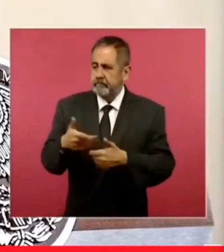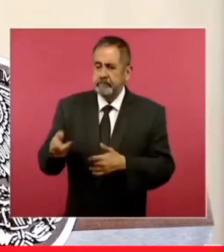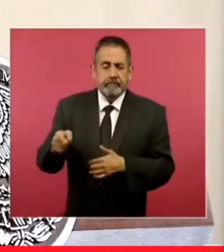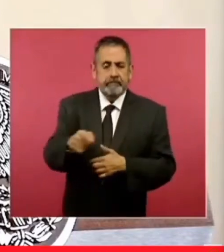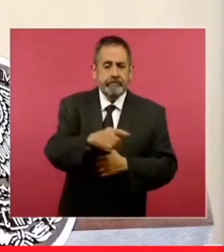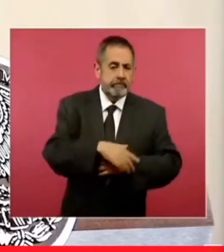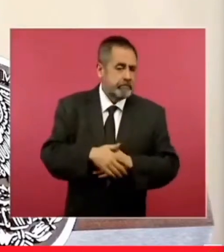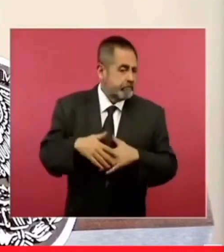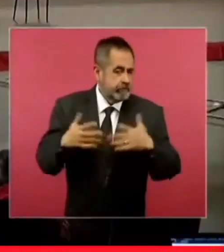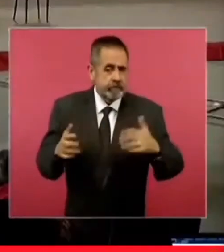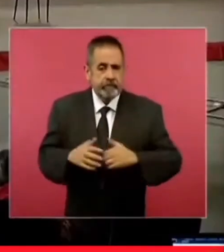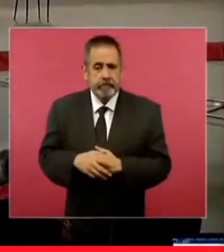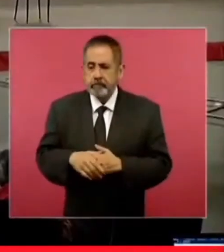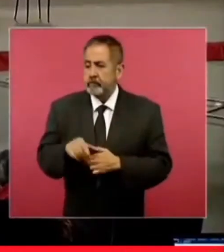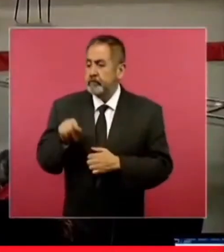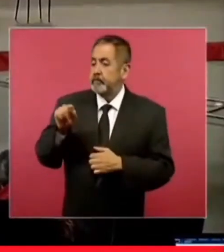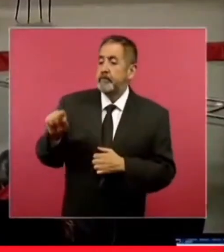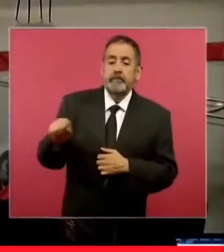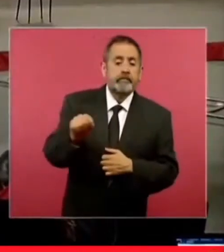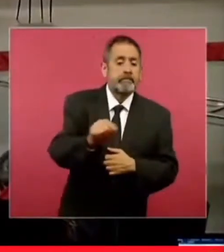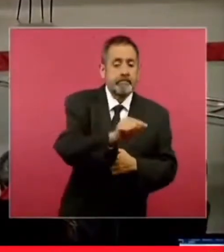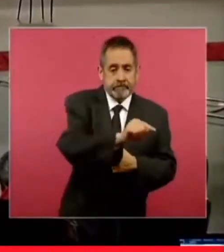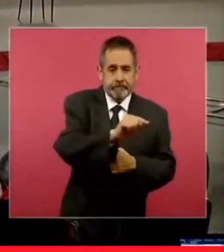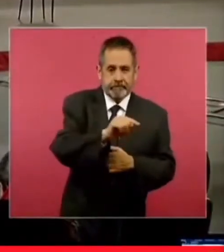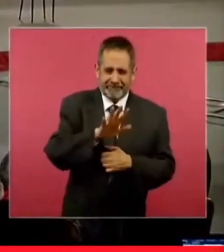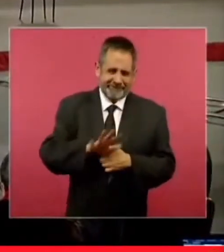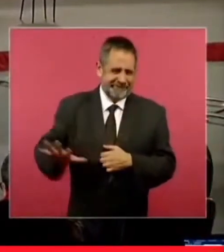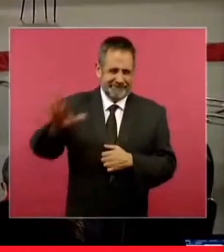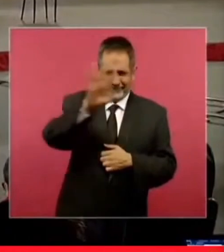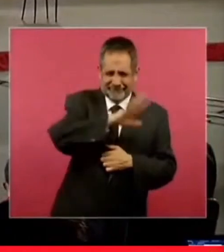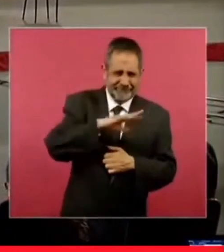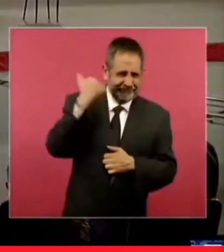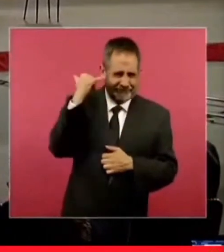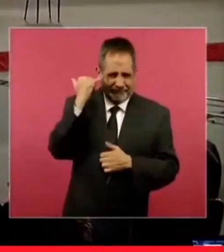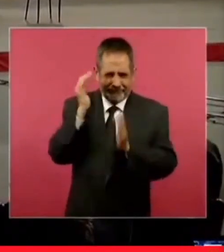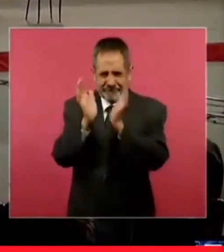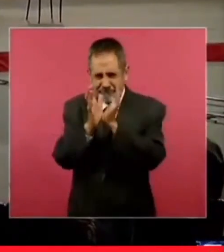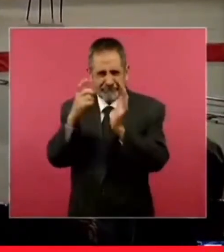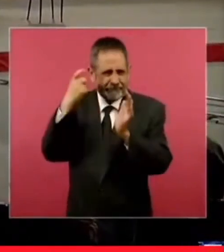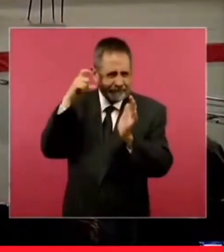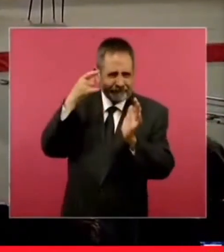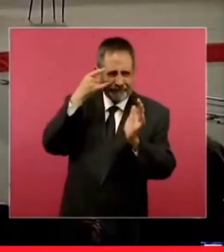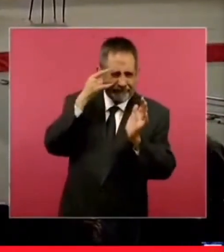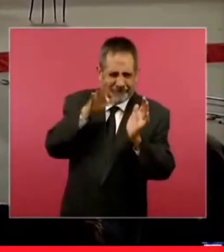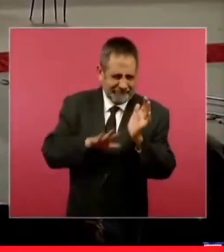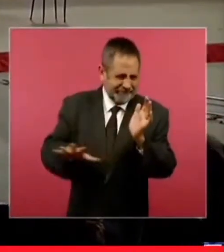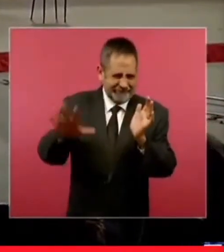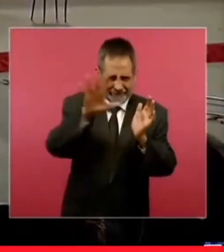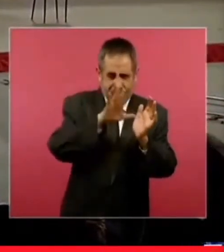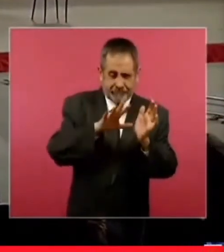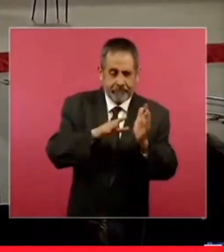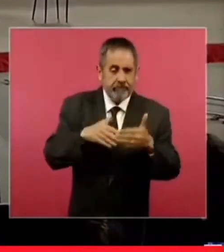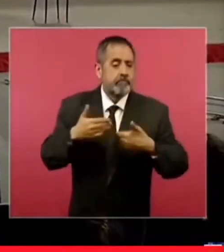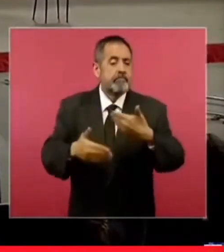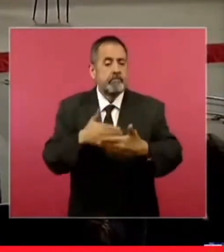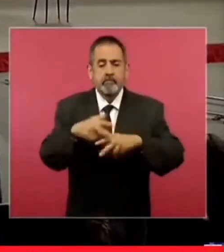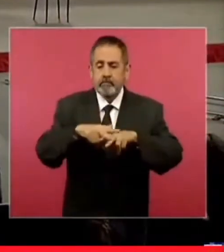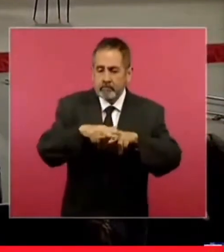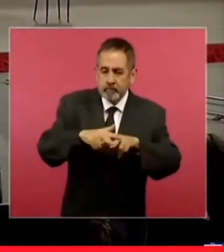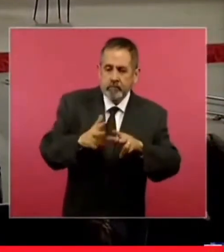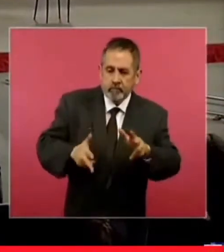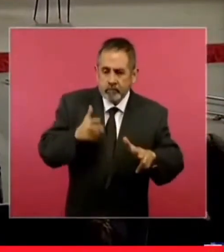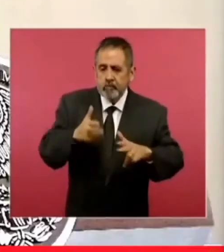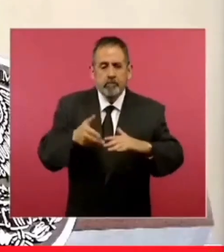lugar en donde tengan que avanzar las tareas para el tendido de vía, para las estaciones, para